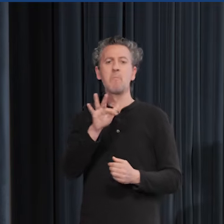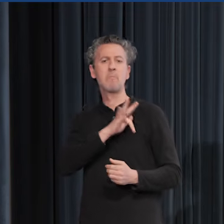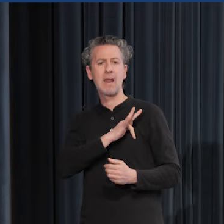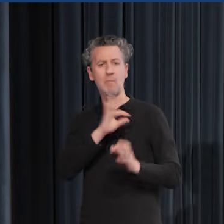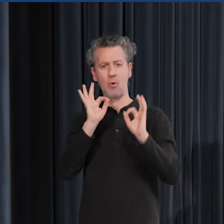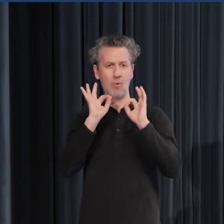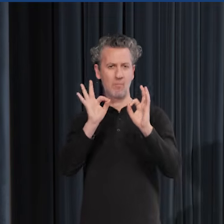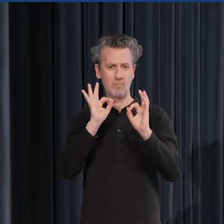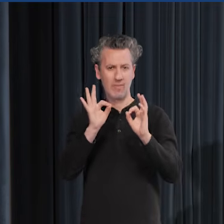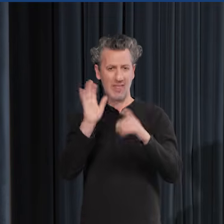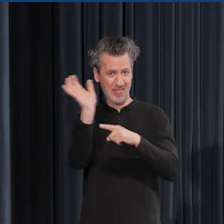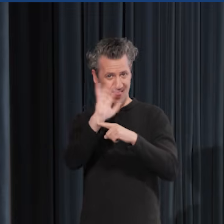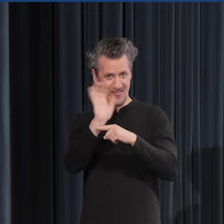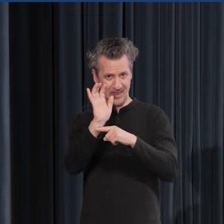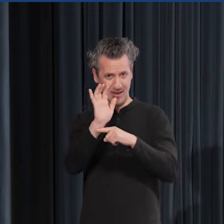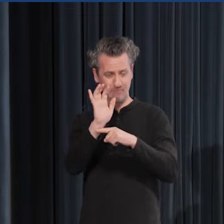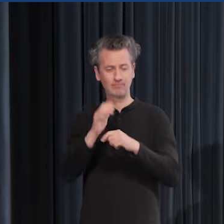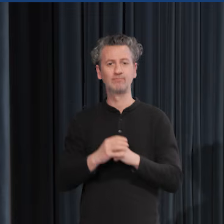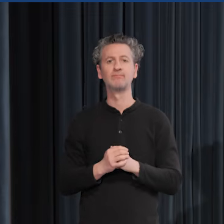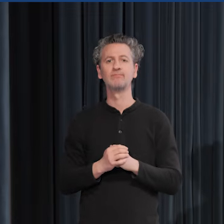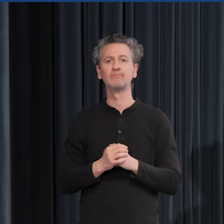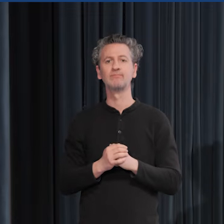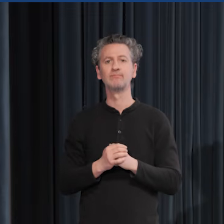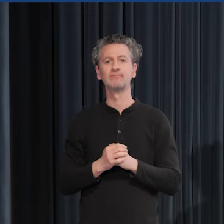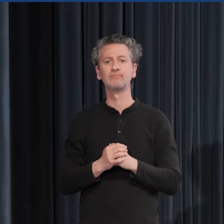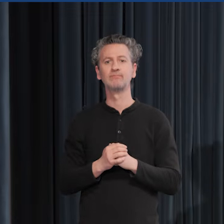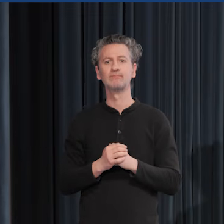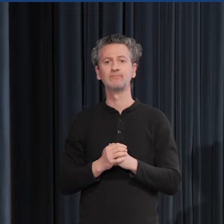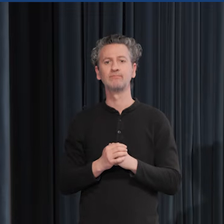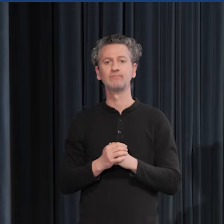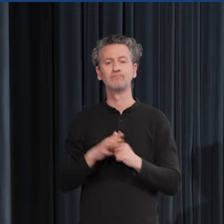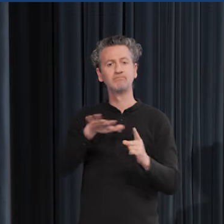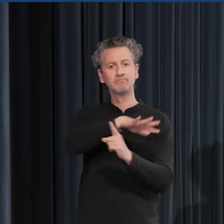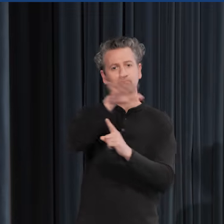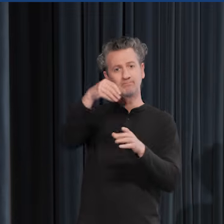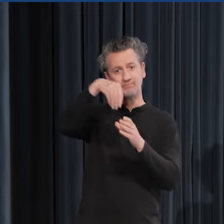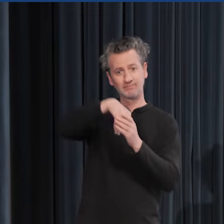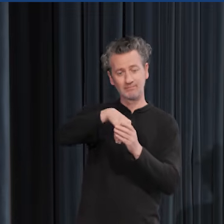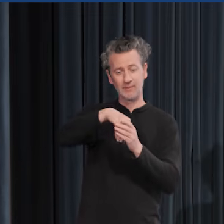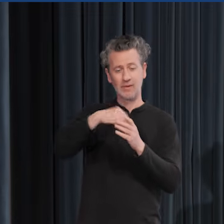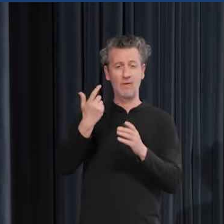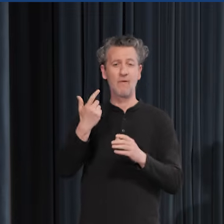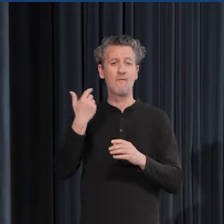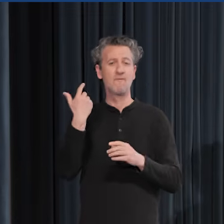cinematográfico en el contexto del Festival DOC